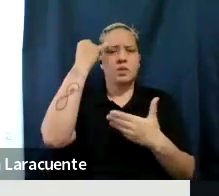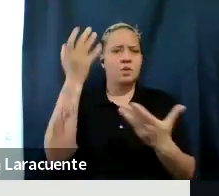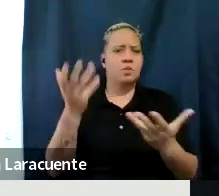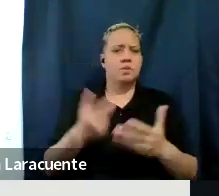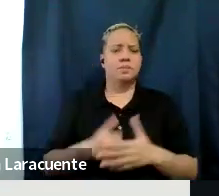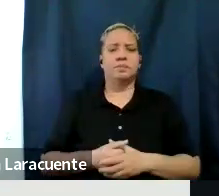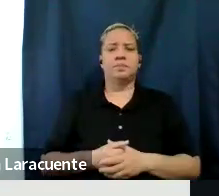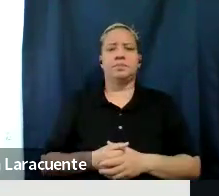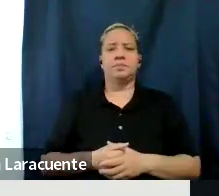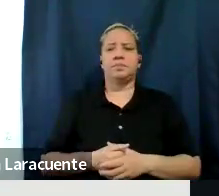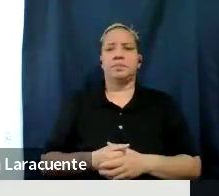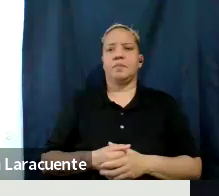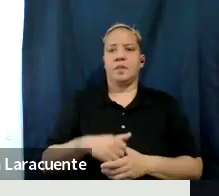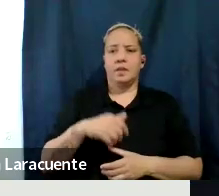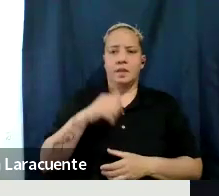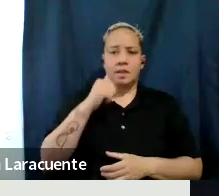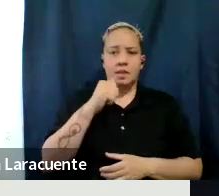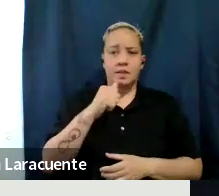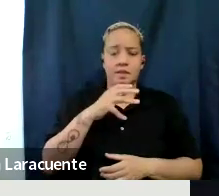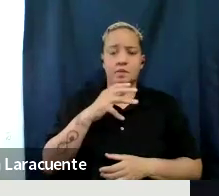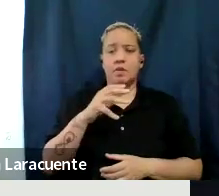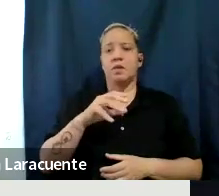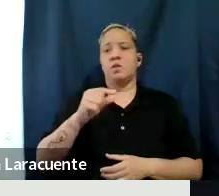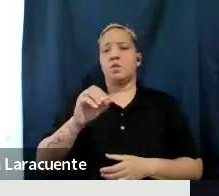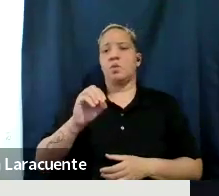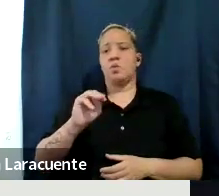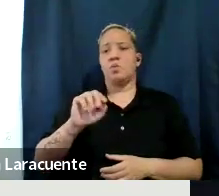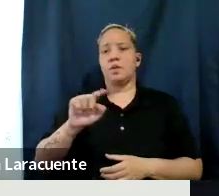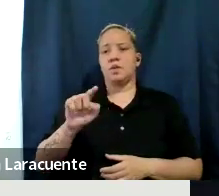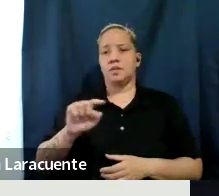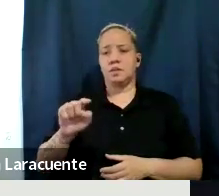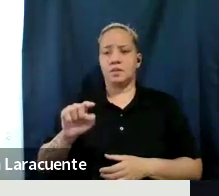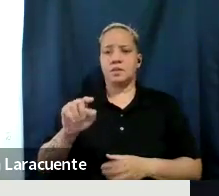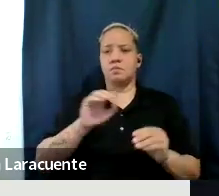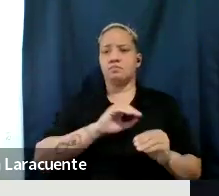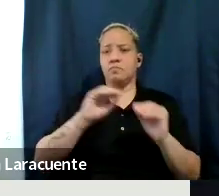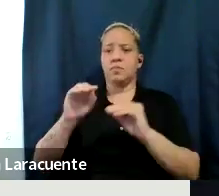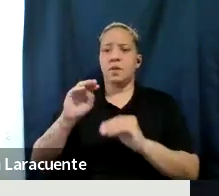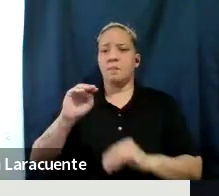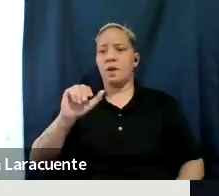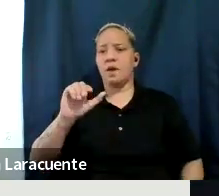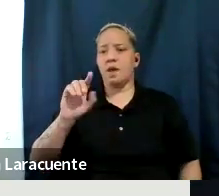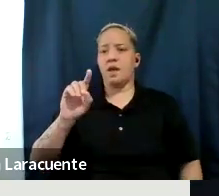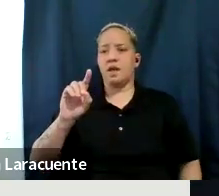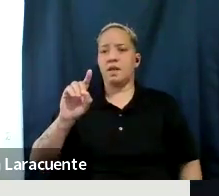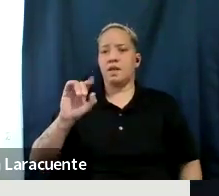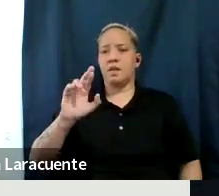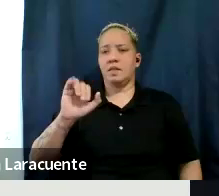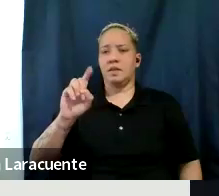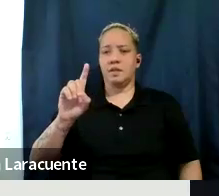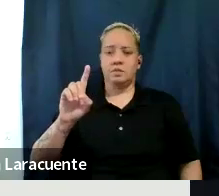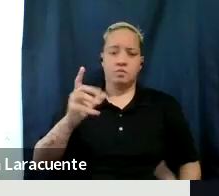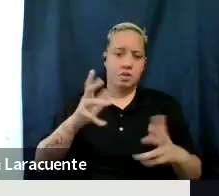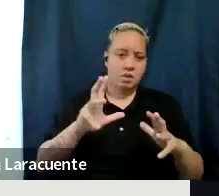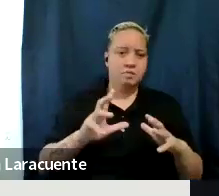la señorita Gómez Tejera se trasladara a Madrid una vez tuviera organizada la selección de